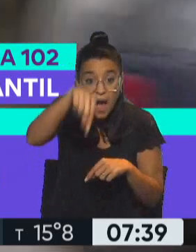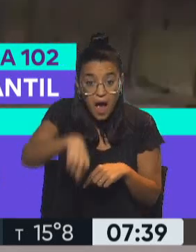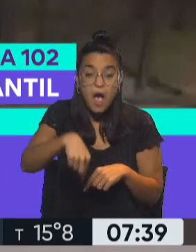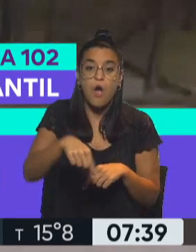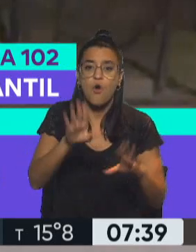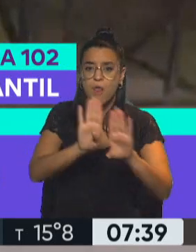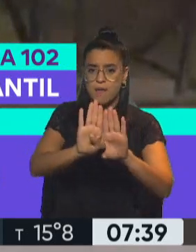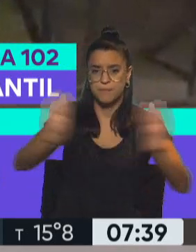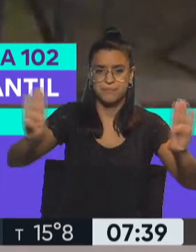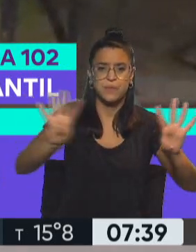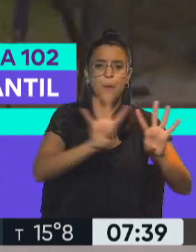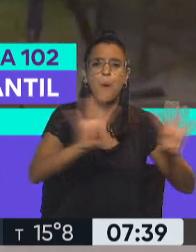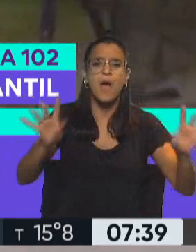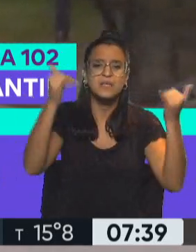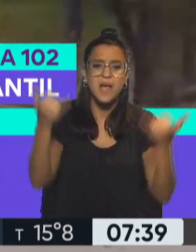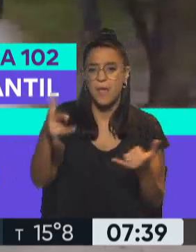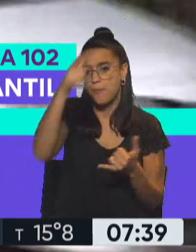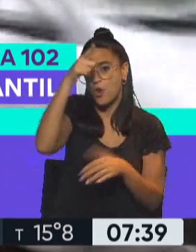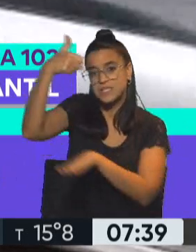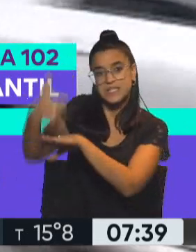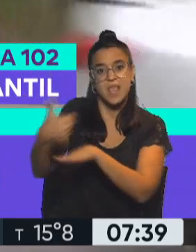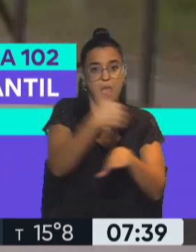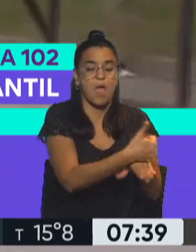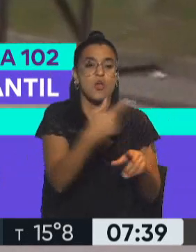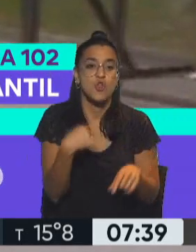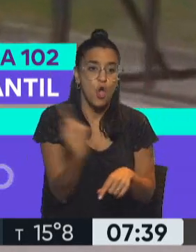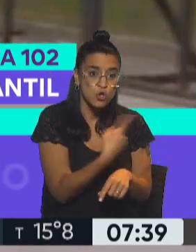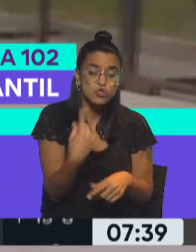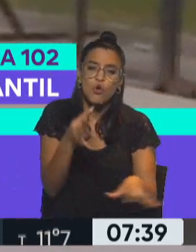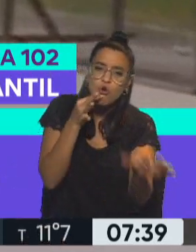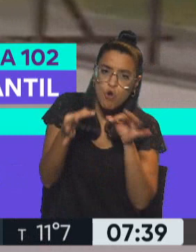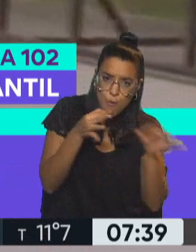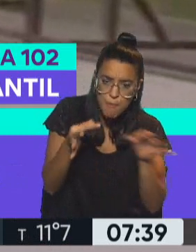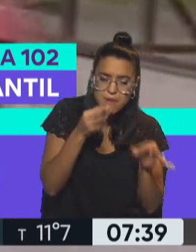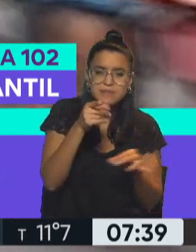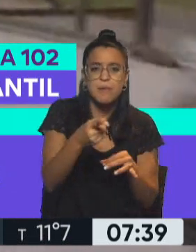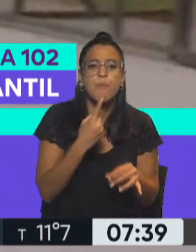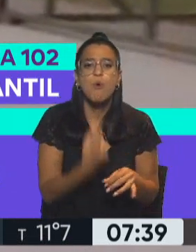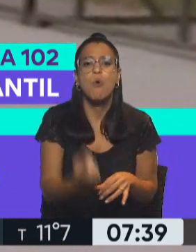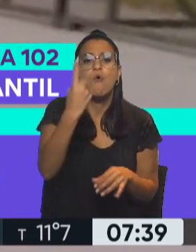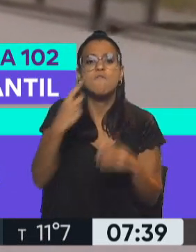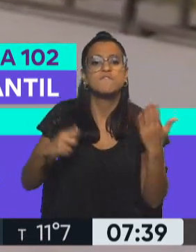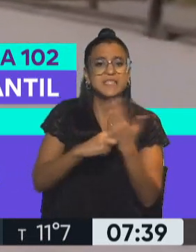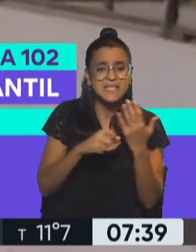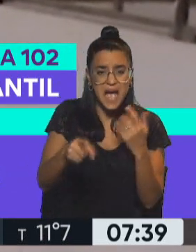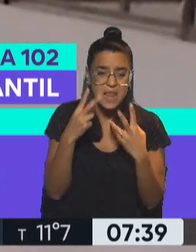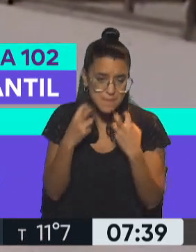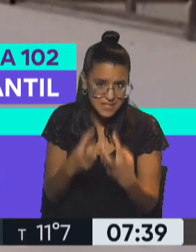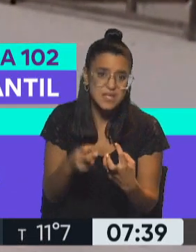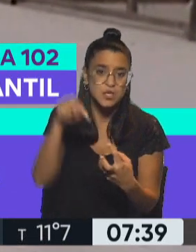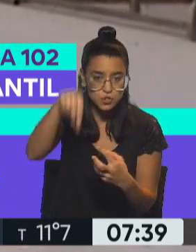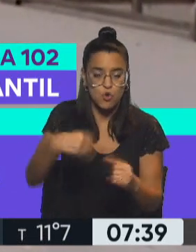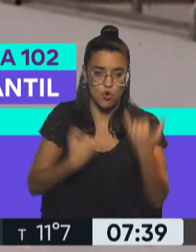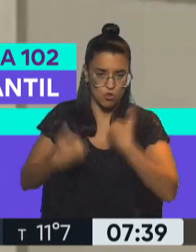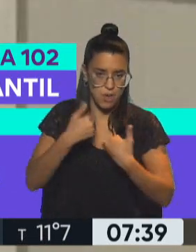luce totalmente vallado y con custodia policial. Nosotros estuvimos dialogando con uno de los fiscales de la causa, quien esto